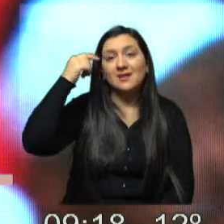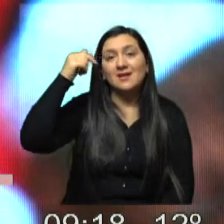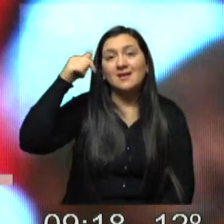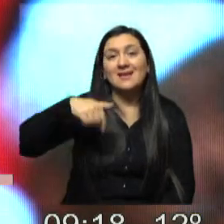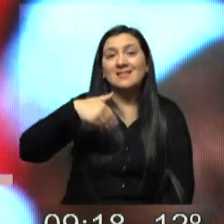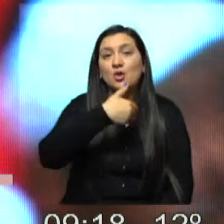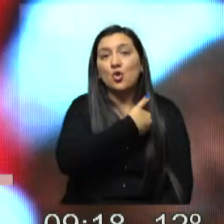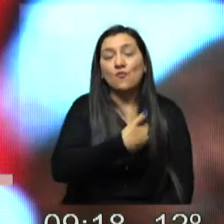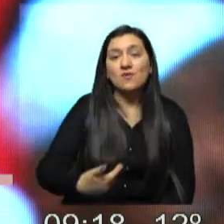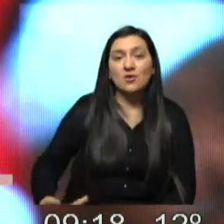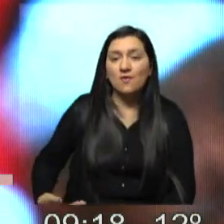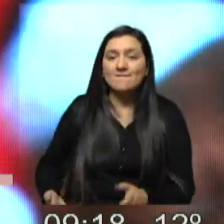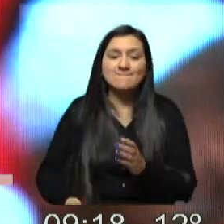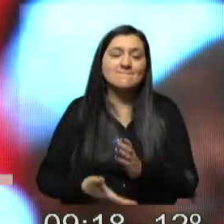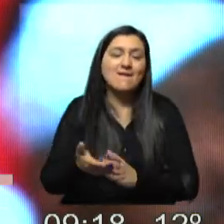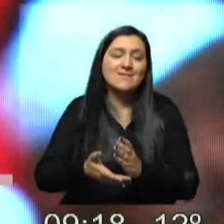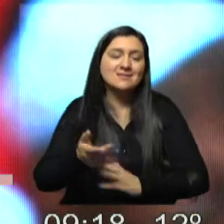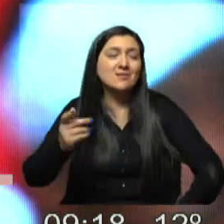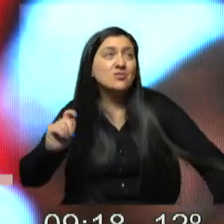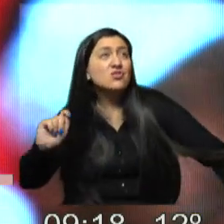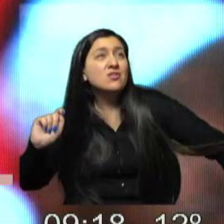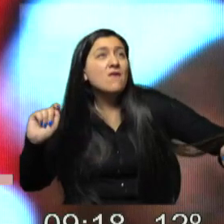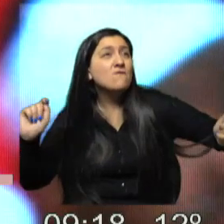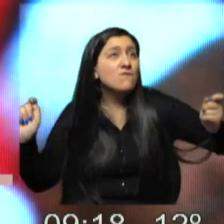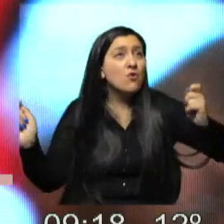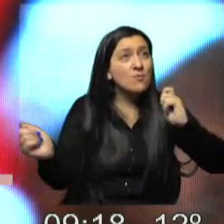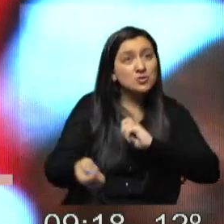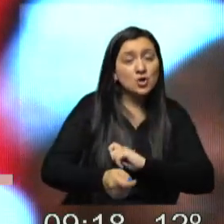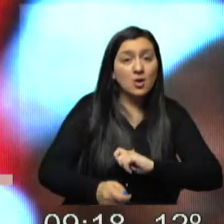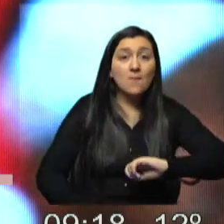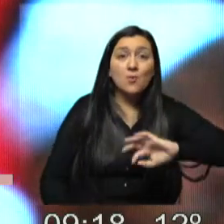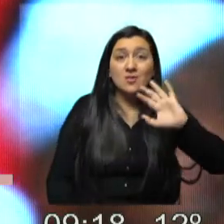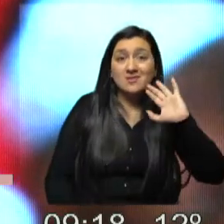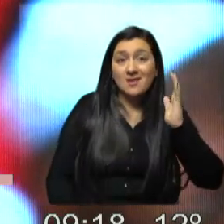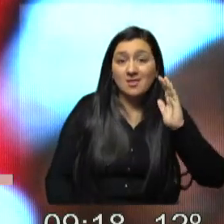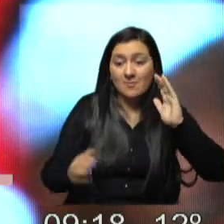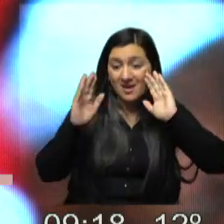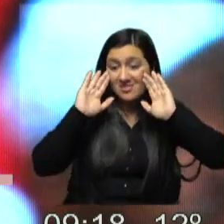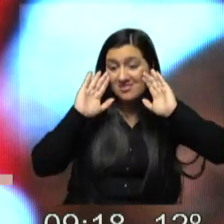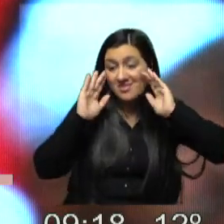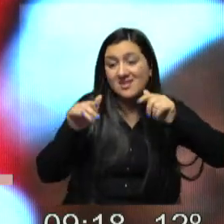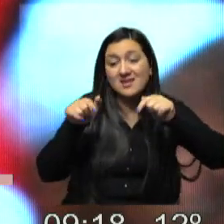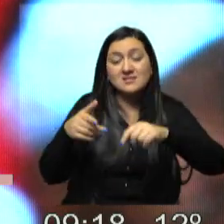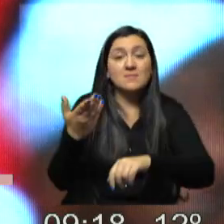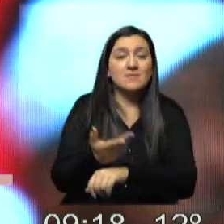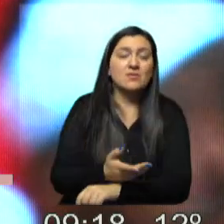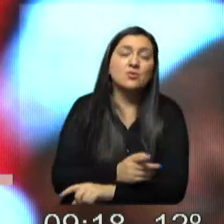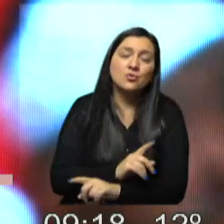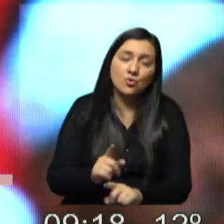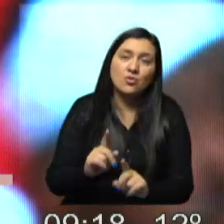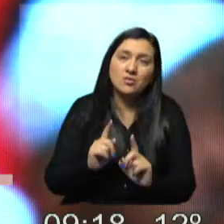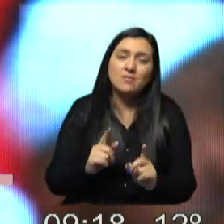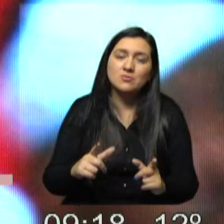que este gobierno va a hacer transformaciones, ¿no? Por izquierda, para atender a ese llamado. Yo creo que debemos